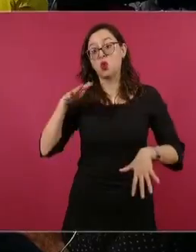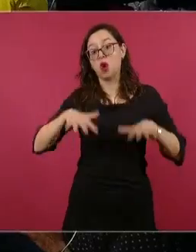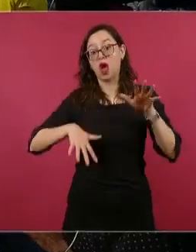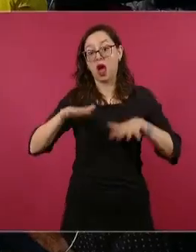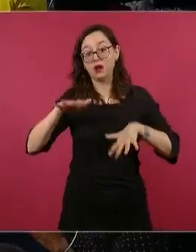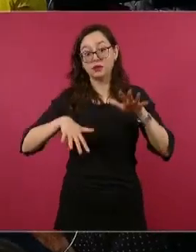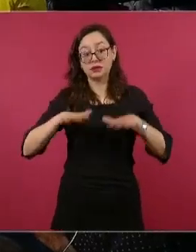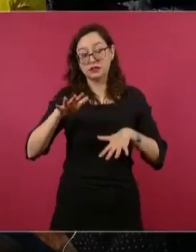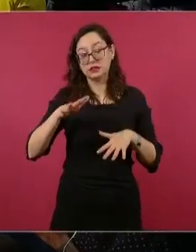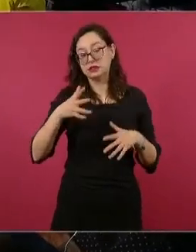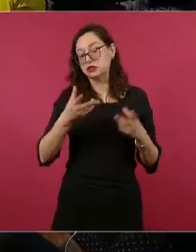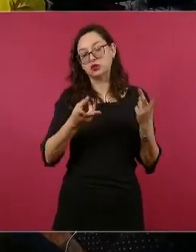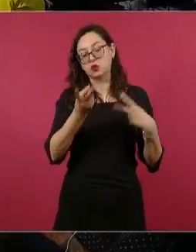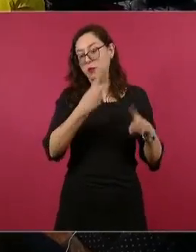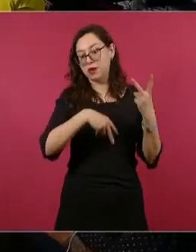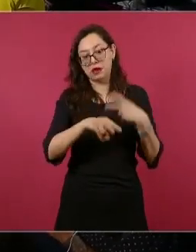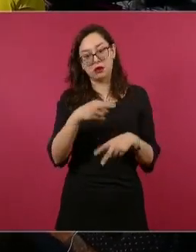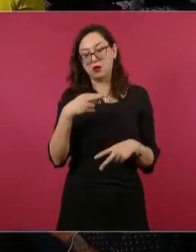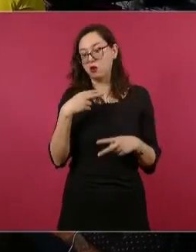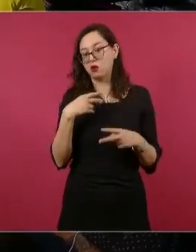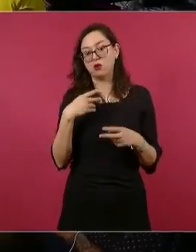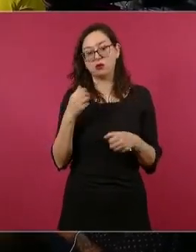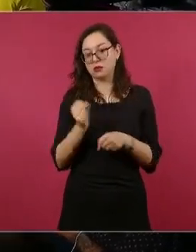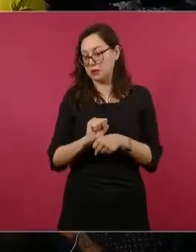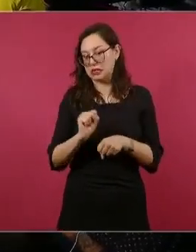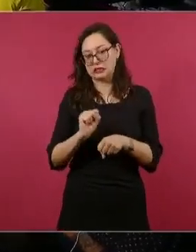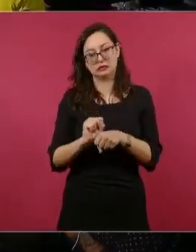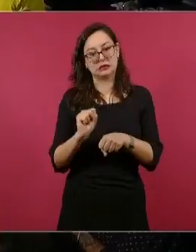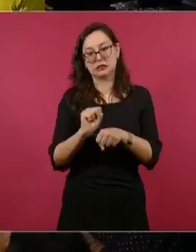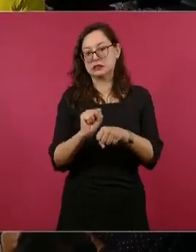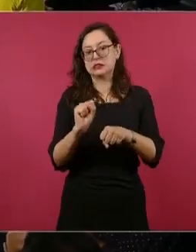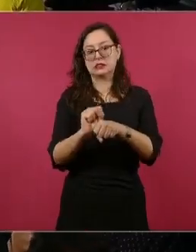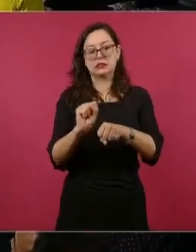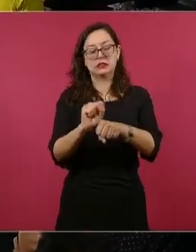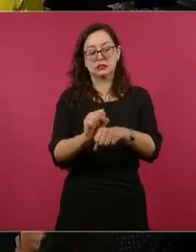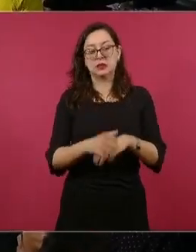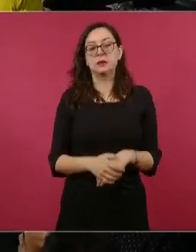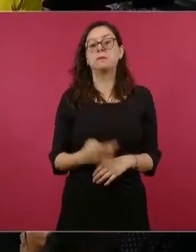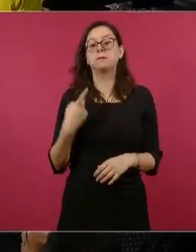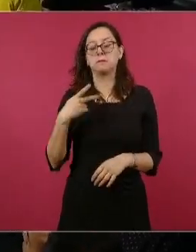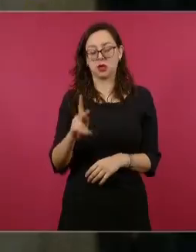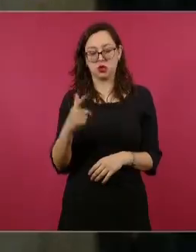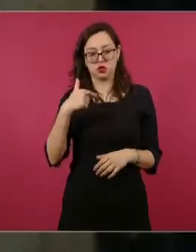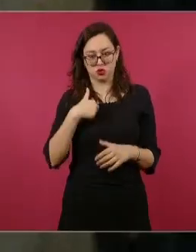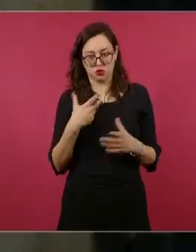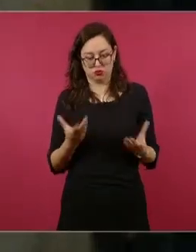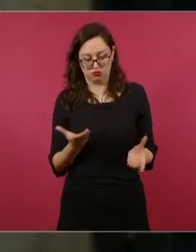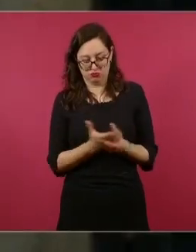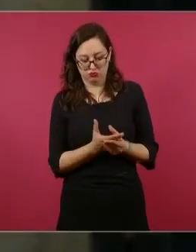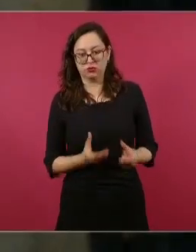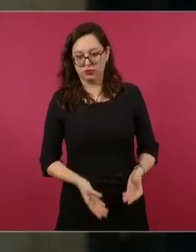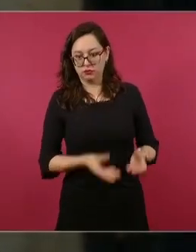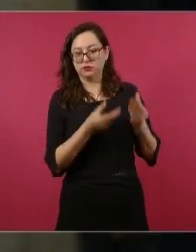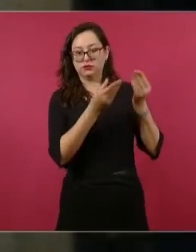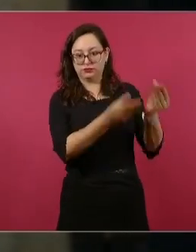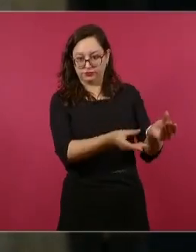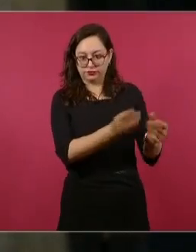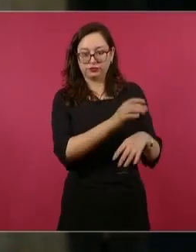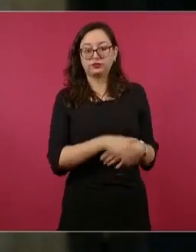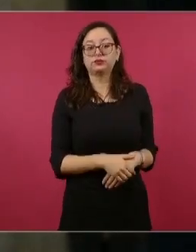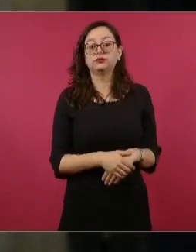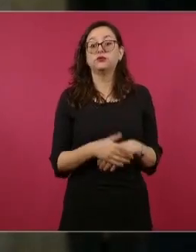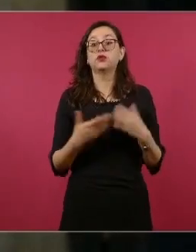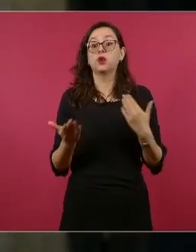por eso traigo todo, pero se va a llevar a cabo la TEI, la Asociación de Televisoras Educativas de Iberoamérica,